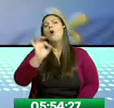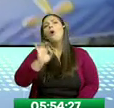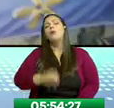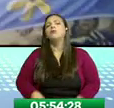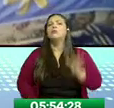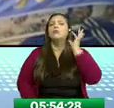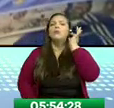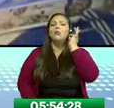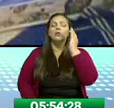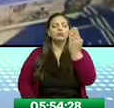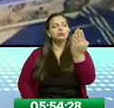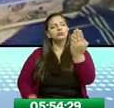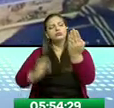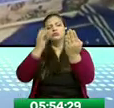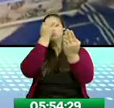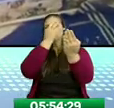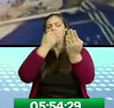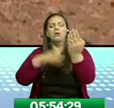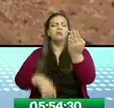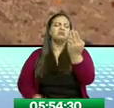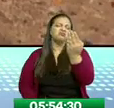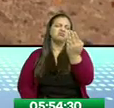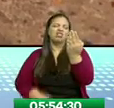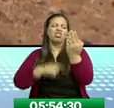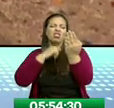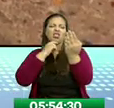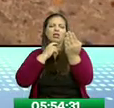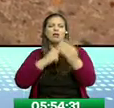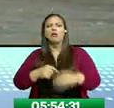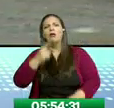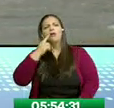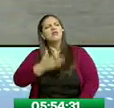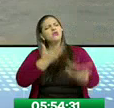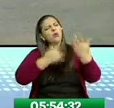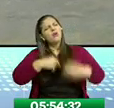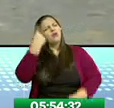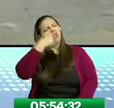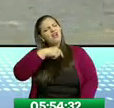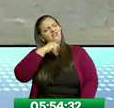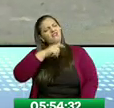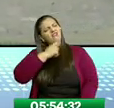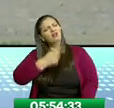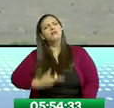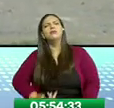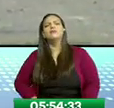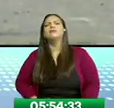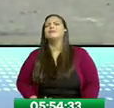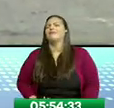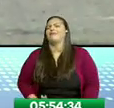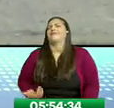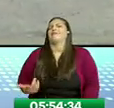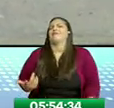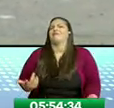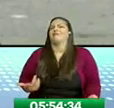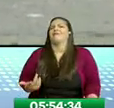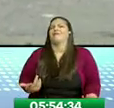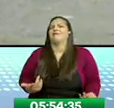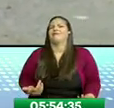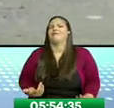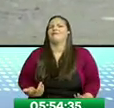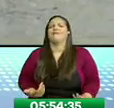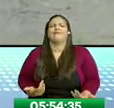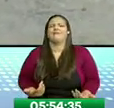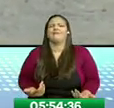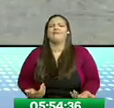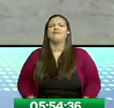Ya, puñaño. Yo creo que el problema está en ti. Entonces sácatela, sácatela, como dice el dicho, aquí se rompió